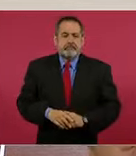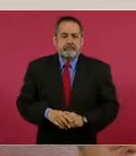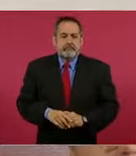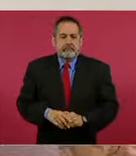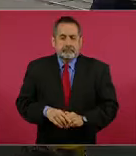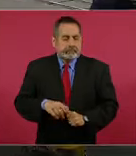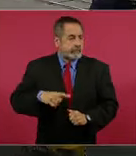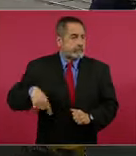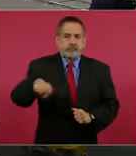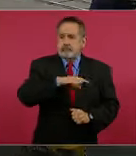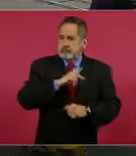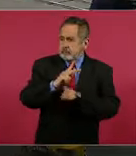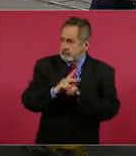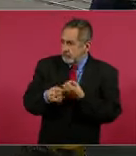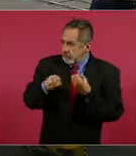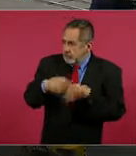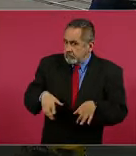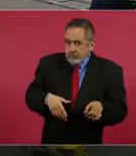nación,